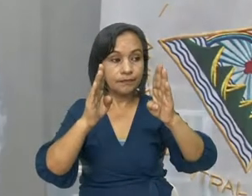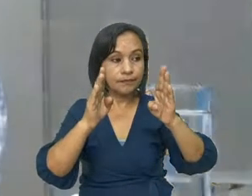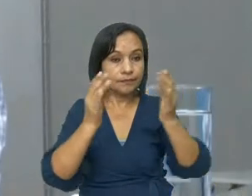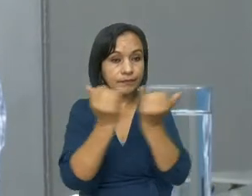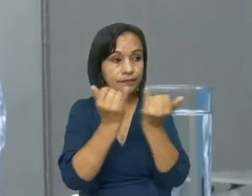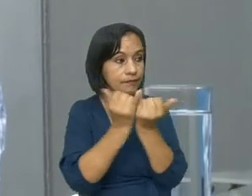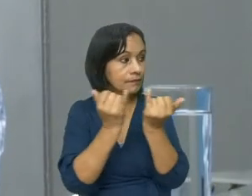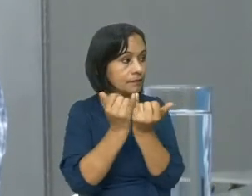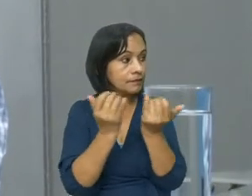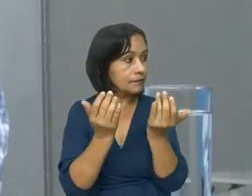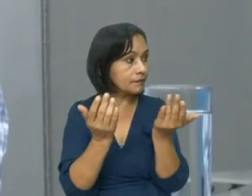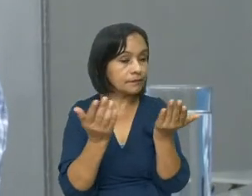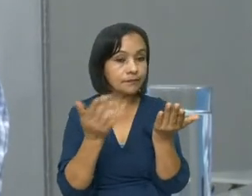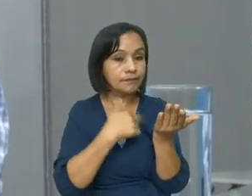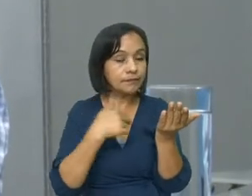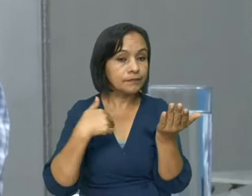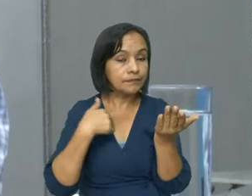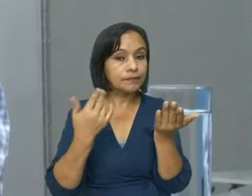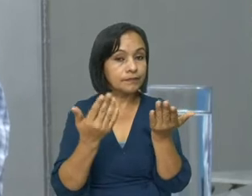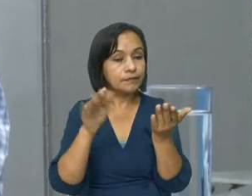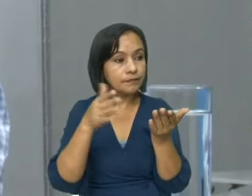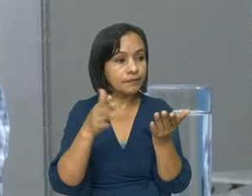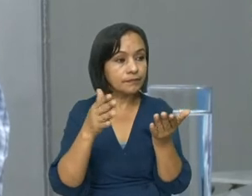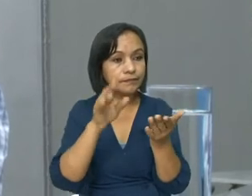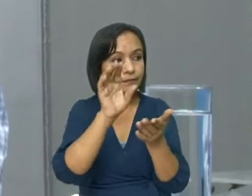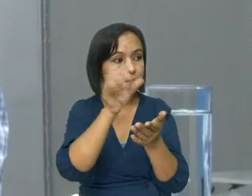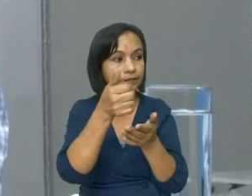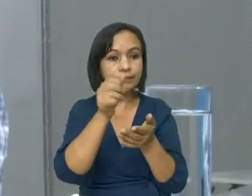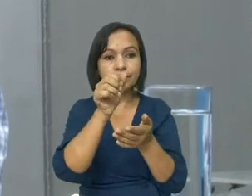decir. Vamos a llegar más o menos al